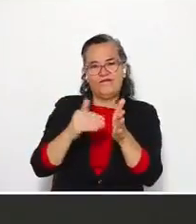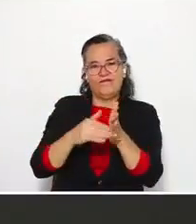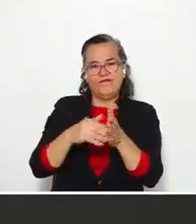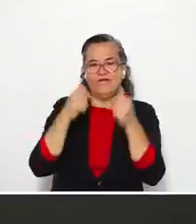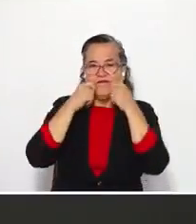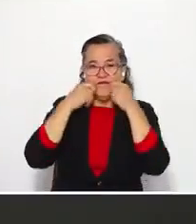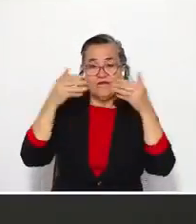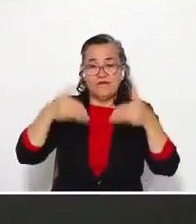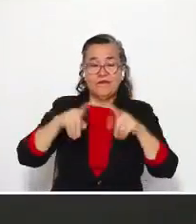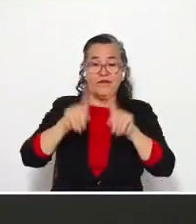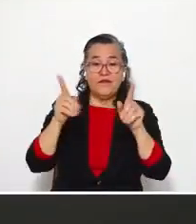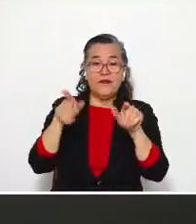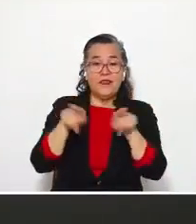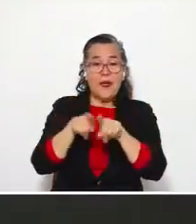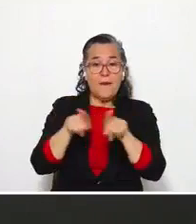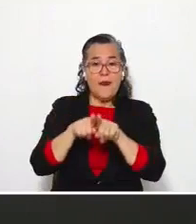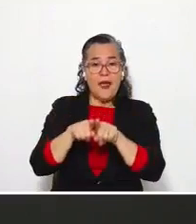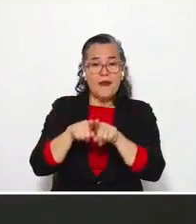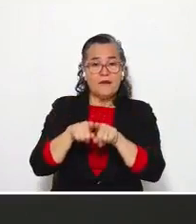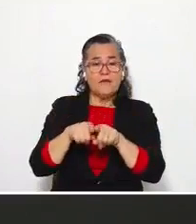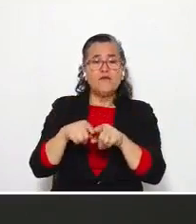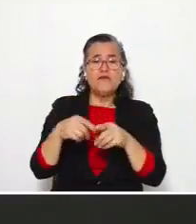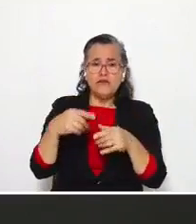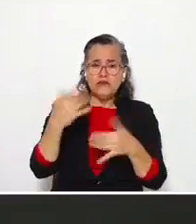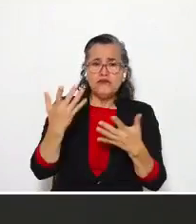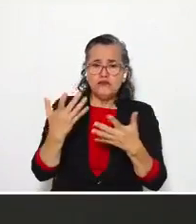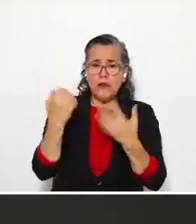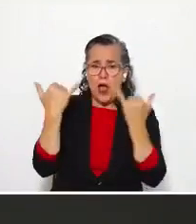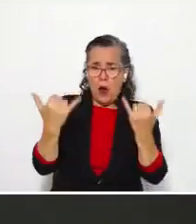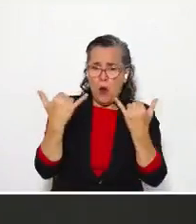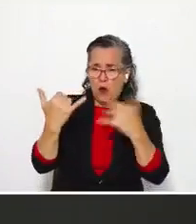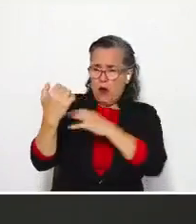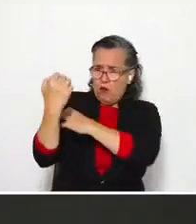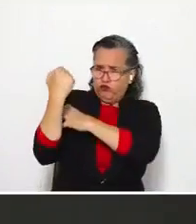Pero también hemos salido fortalecidos. La